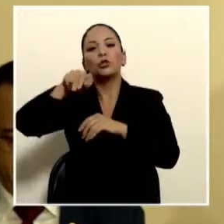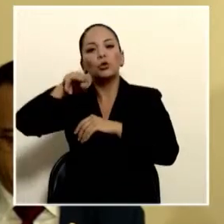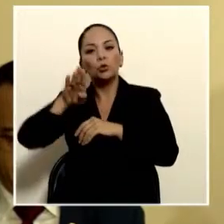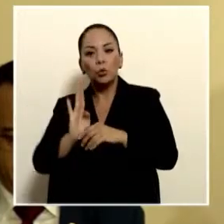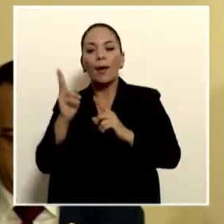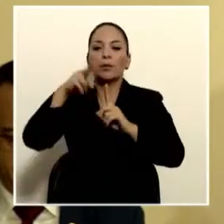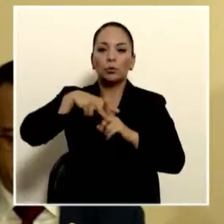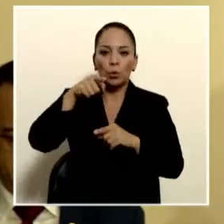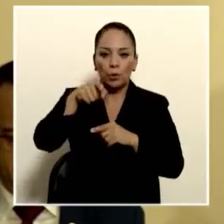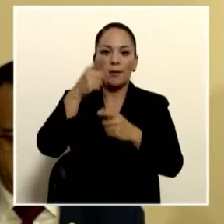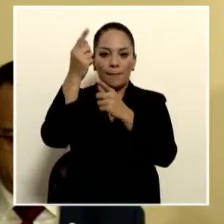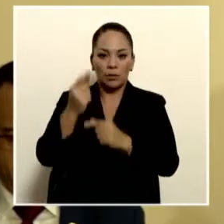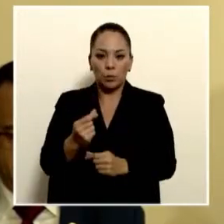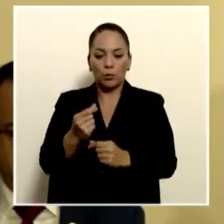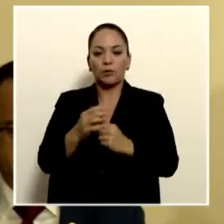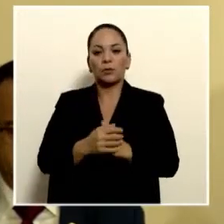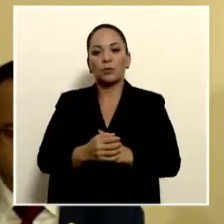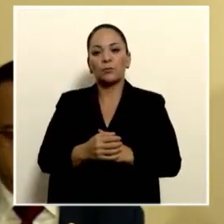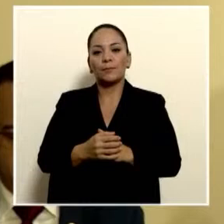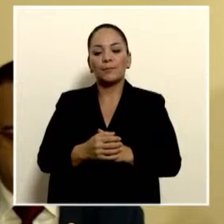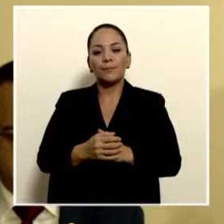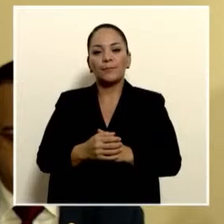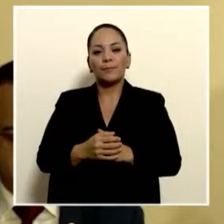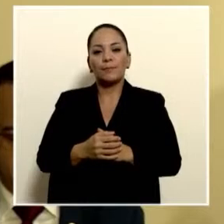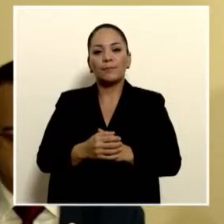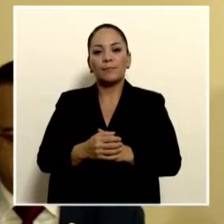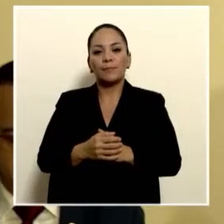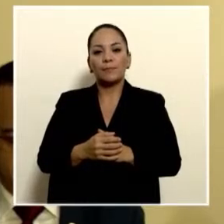de presupuesto. Entonces, la